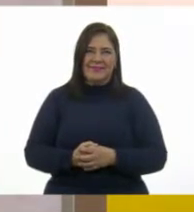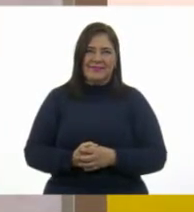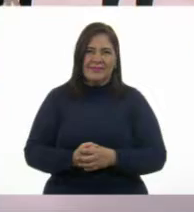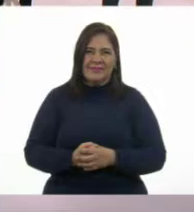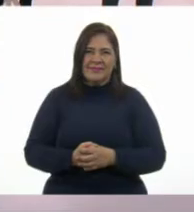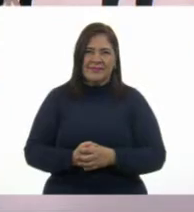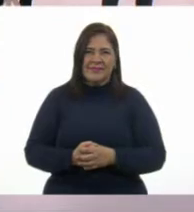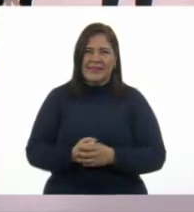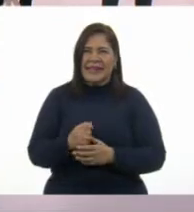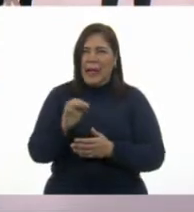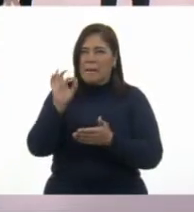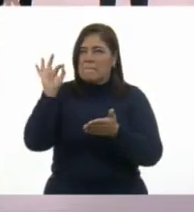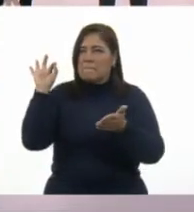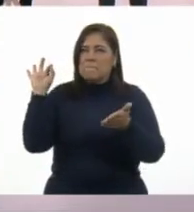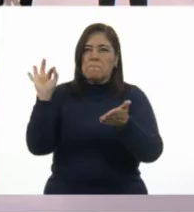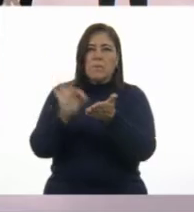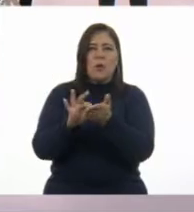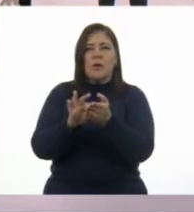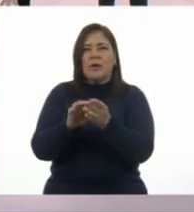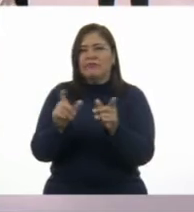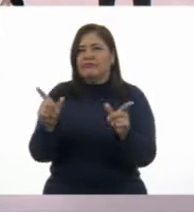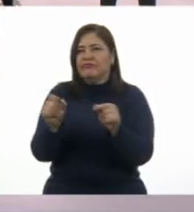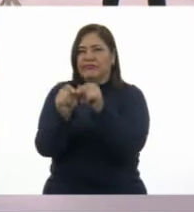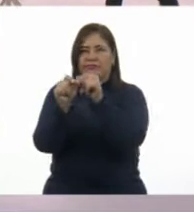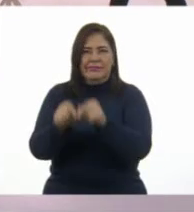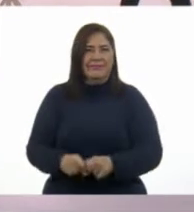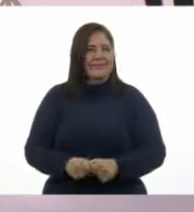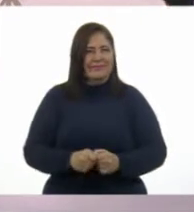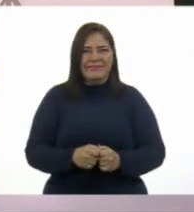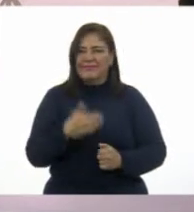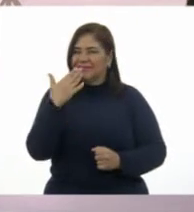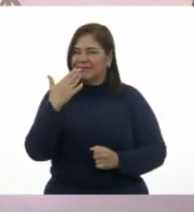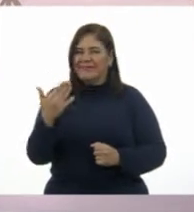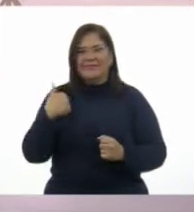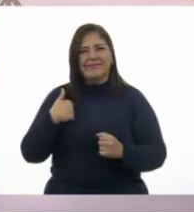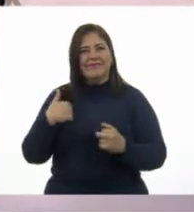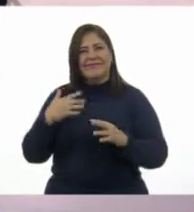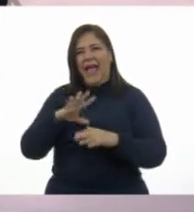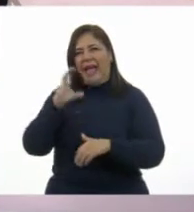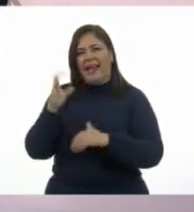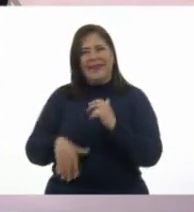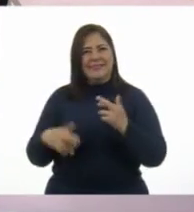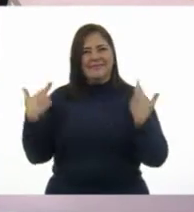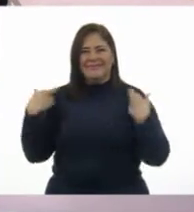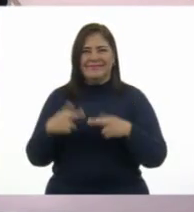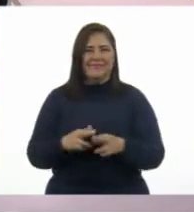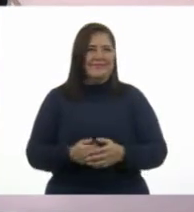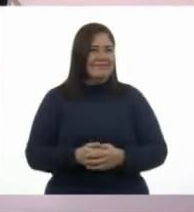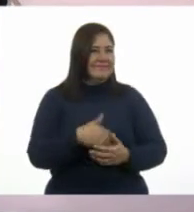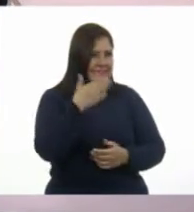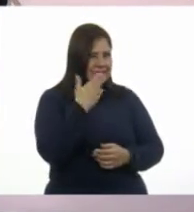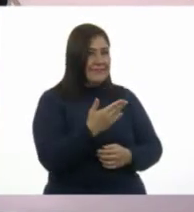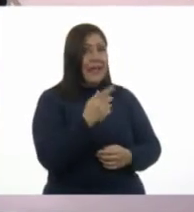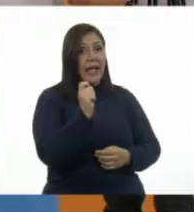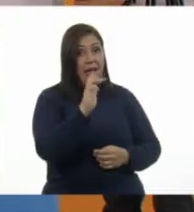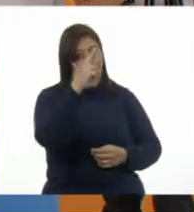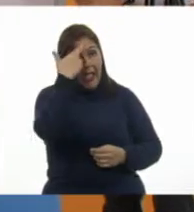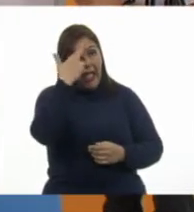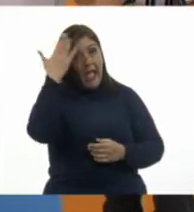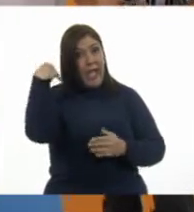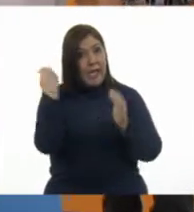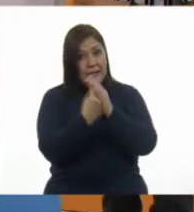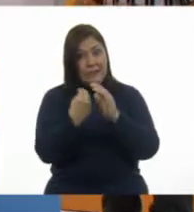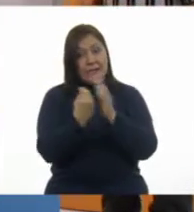Y punto final. Muy bien, maestra, terminé. Sí. ¿Te acuerdas que en la clase